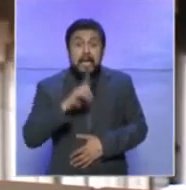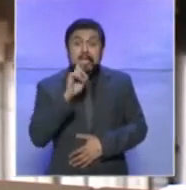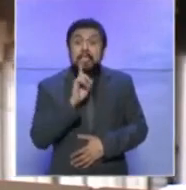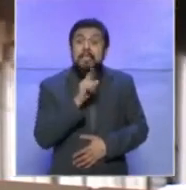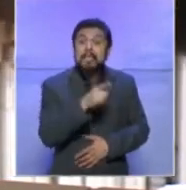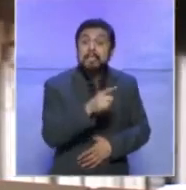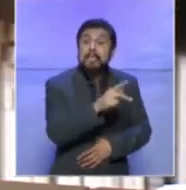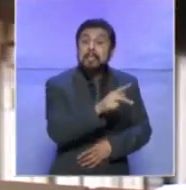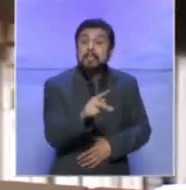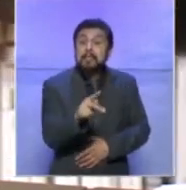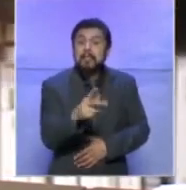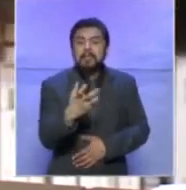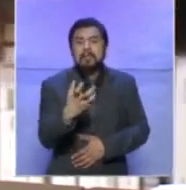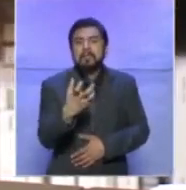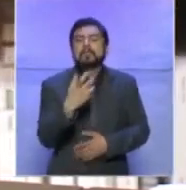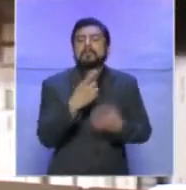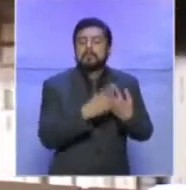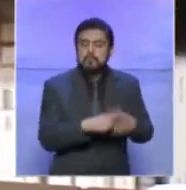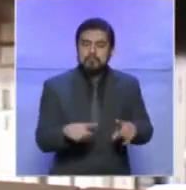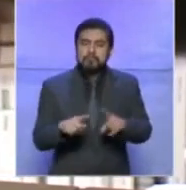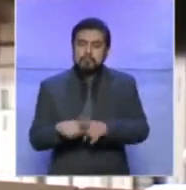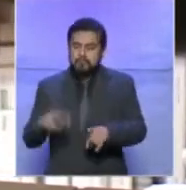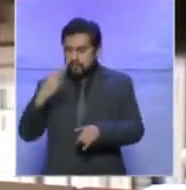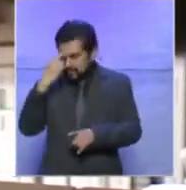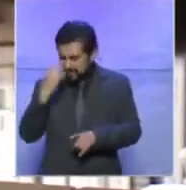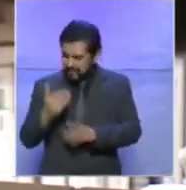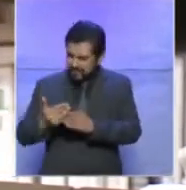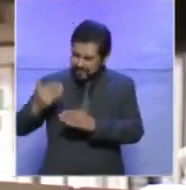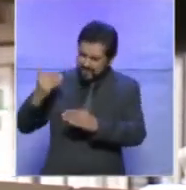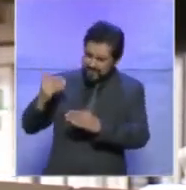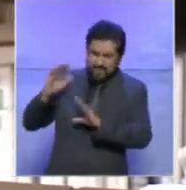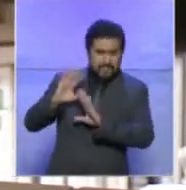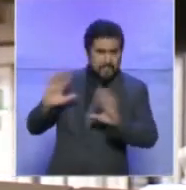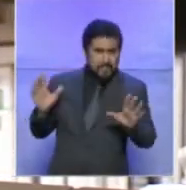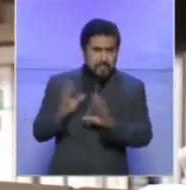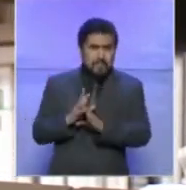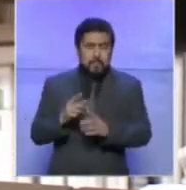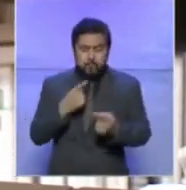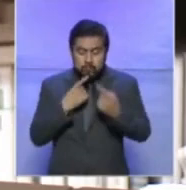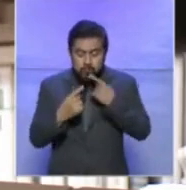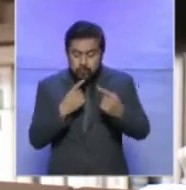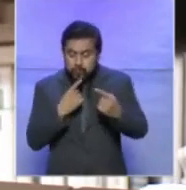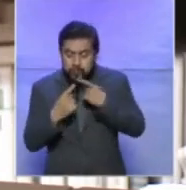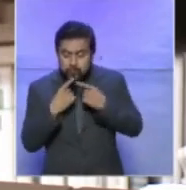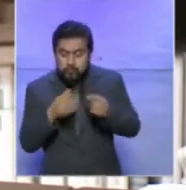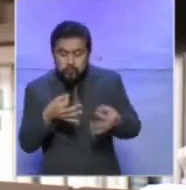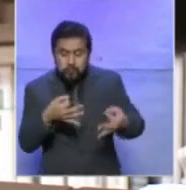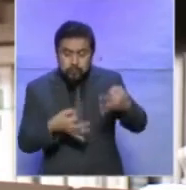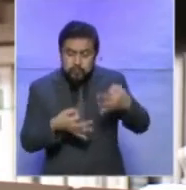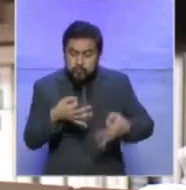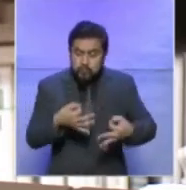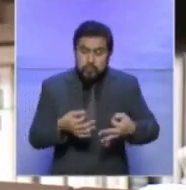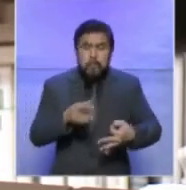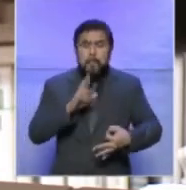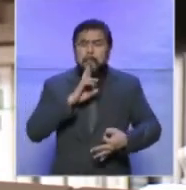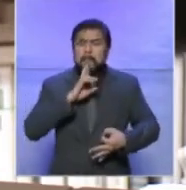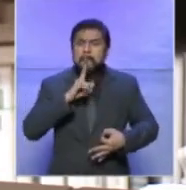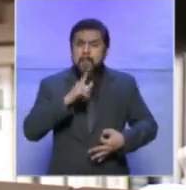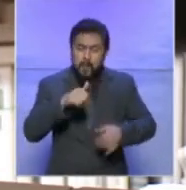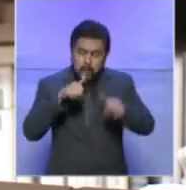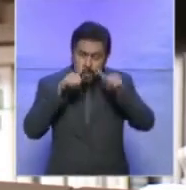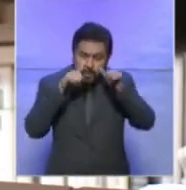se inserta en la lógica de todos los asuntos en los que hemos resuelto potenciar la paridad en todo y maximizar el principio de igualdad y